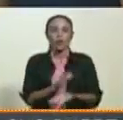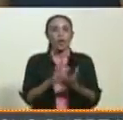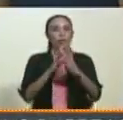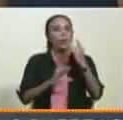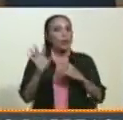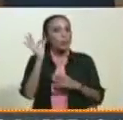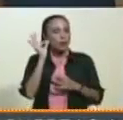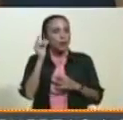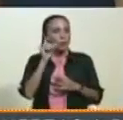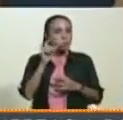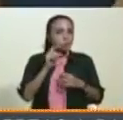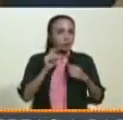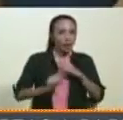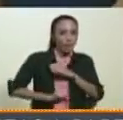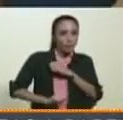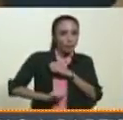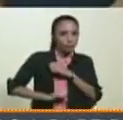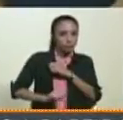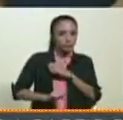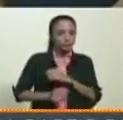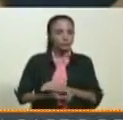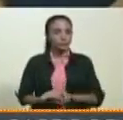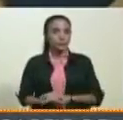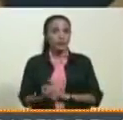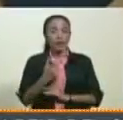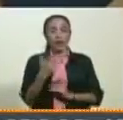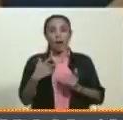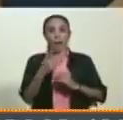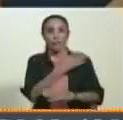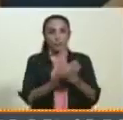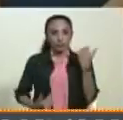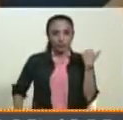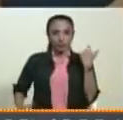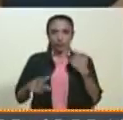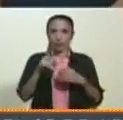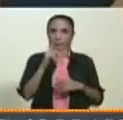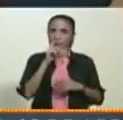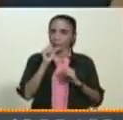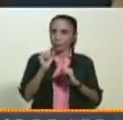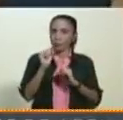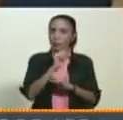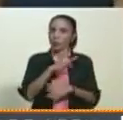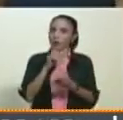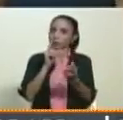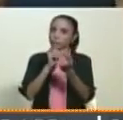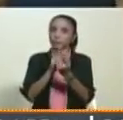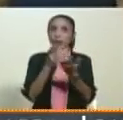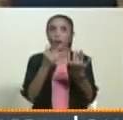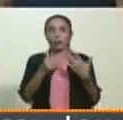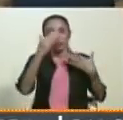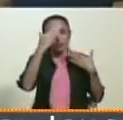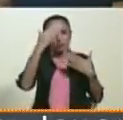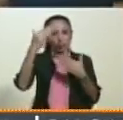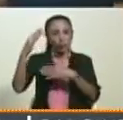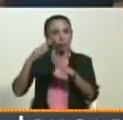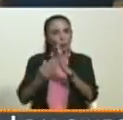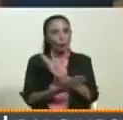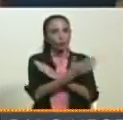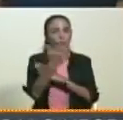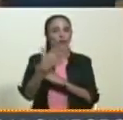venido consolidando. Por eso no quiero extenderme, quiero saludar de nuevo y